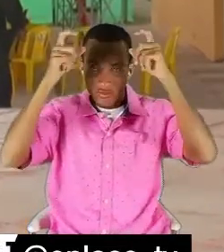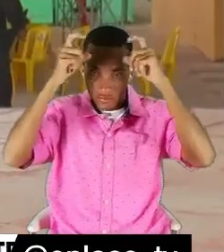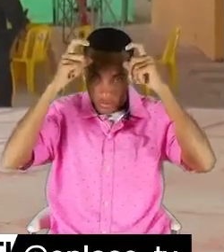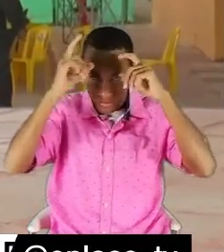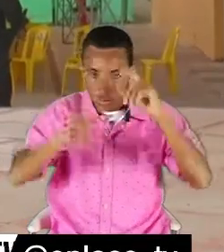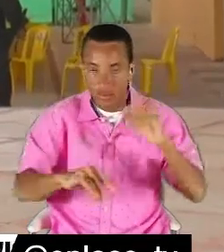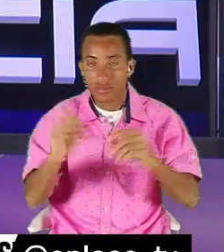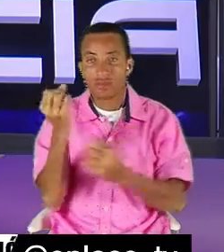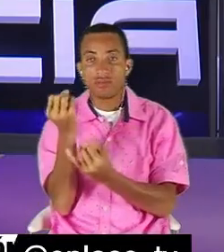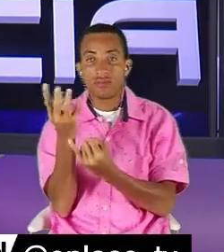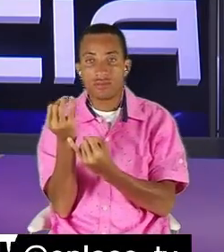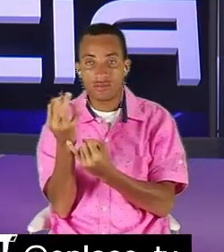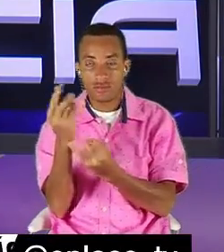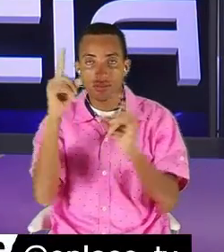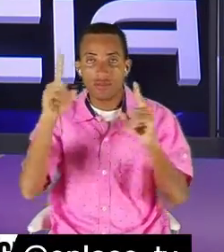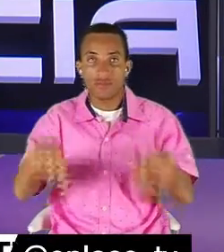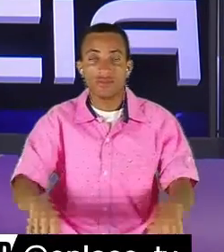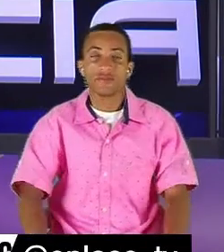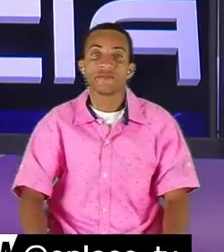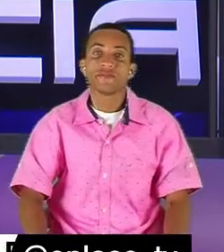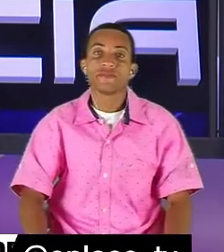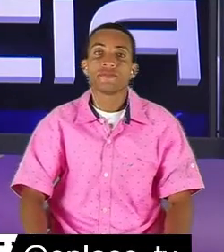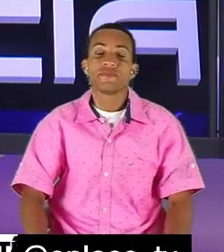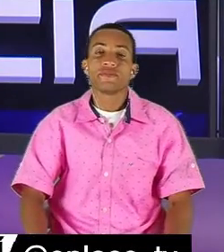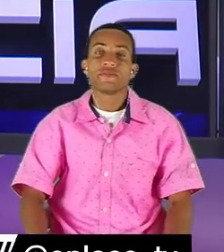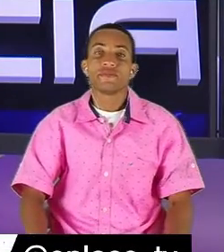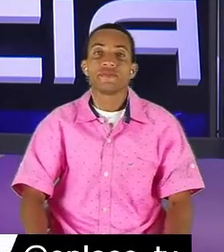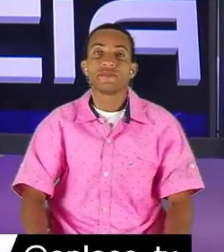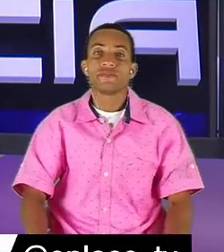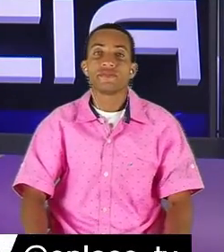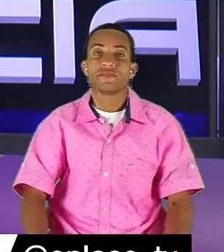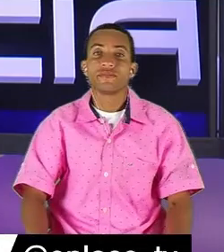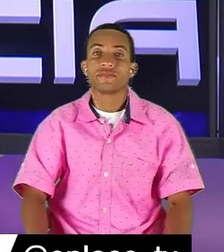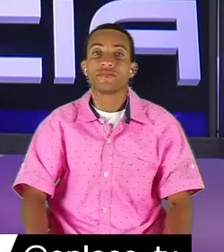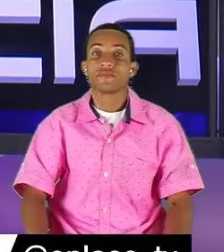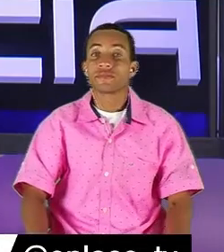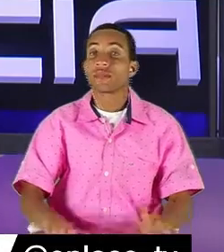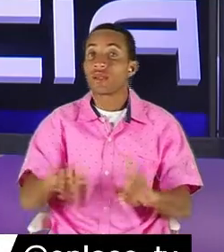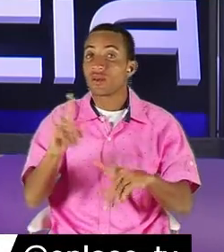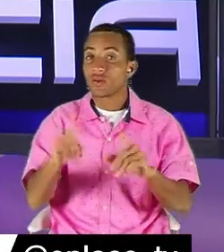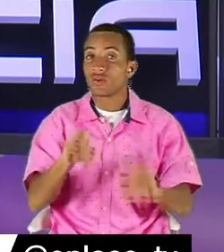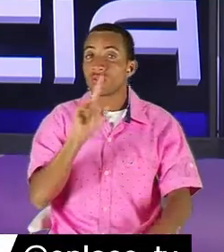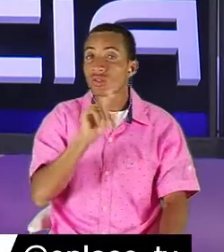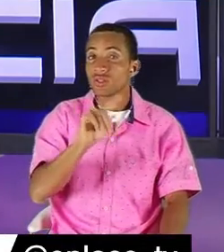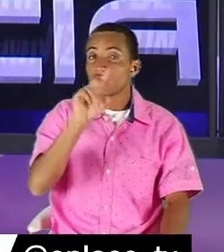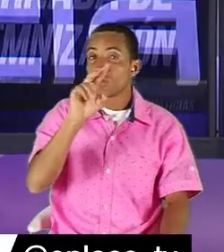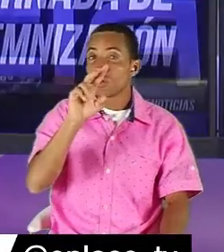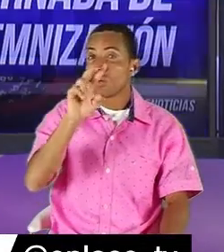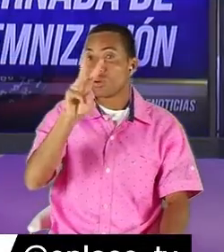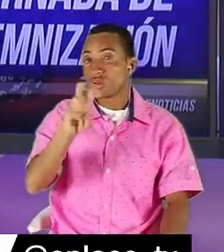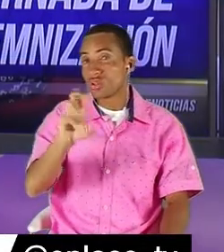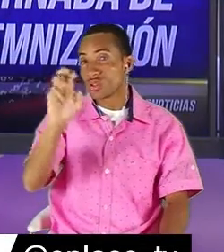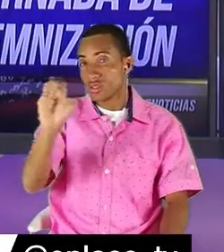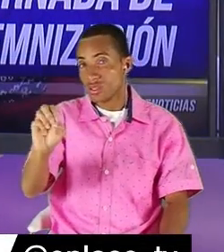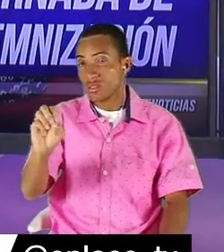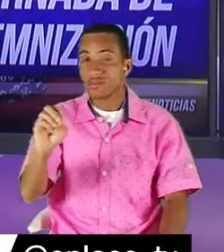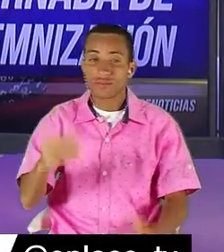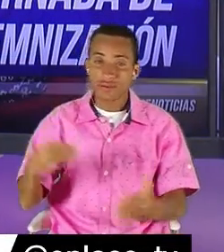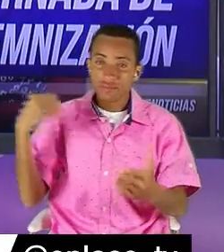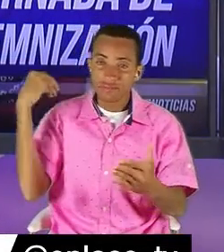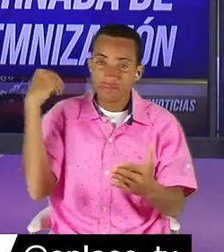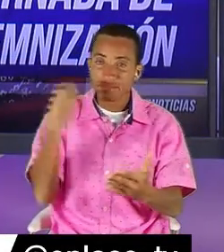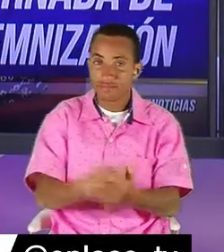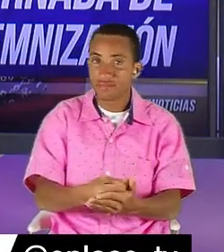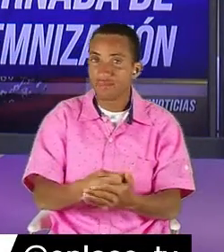Agroindustrial. Y se cumplió jornada de indemnización a 180 víctimas del conflicto armado en el Magdalena Medio. Al